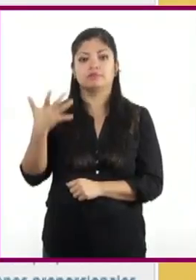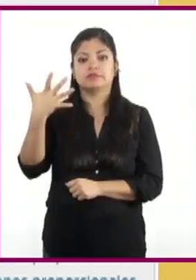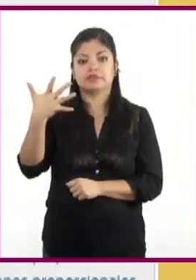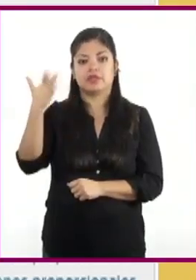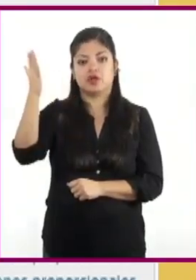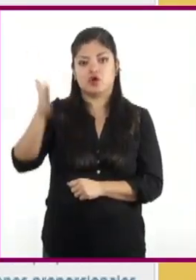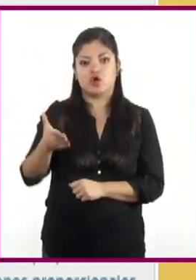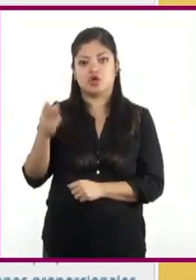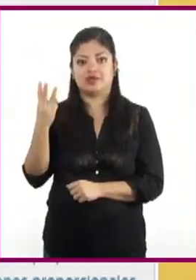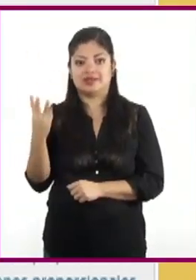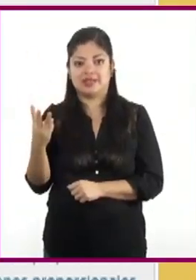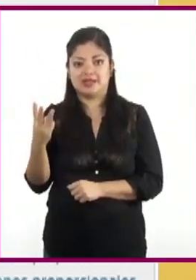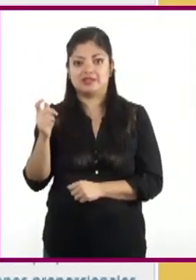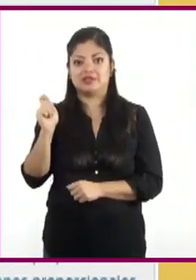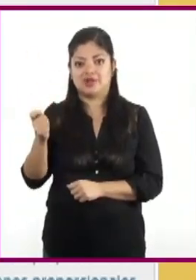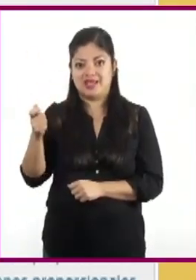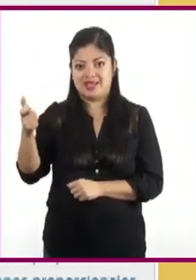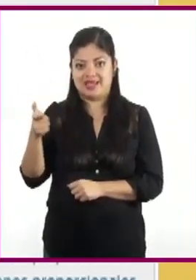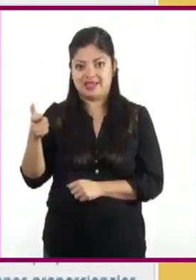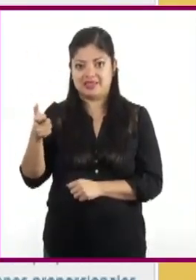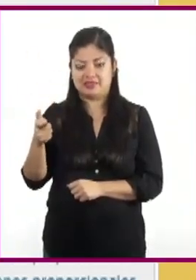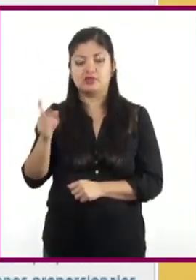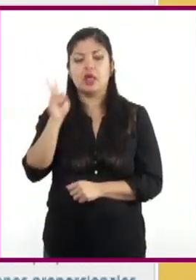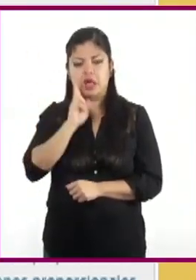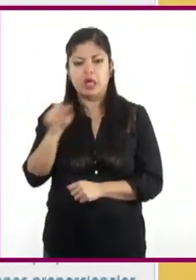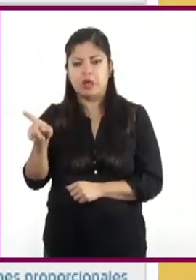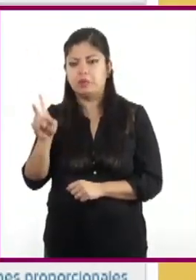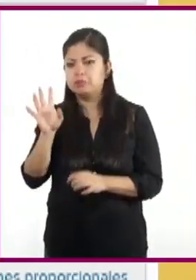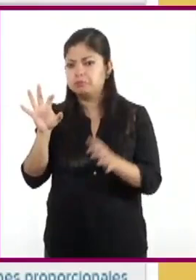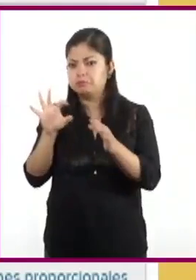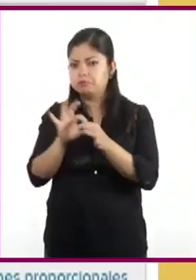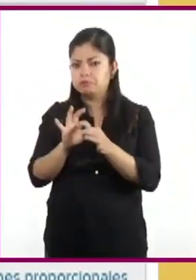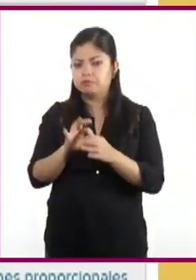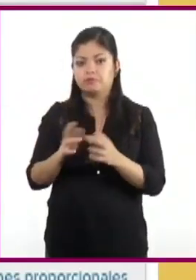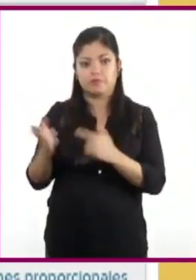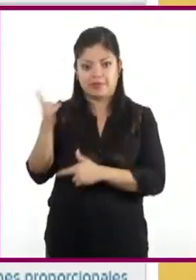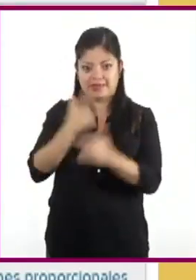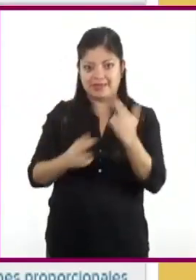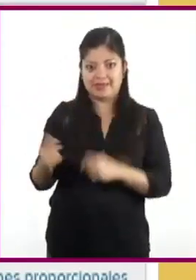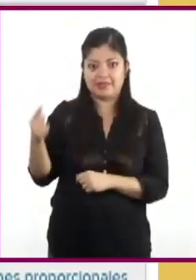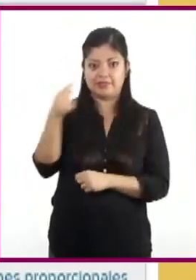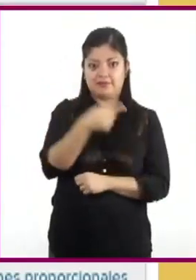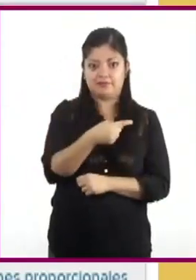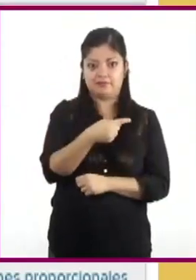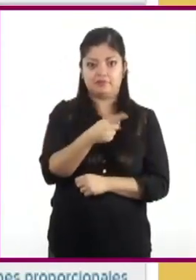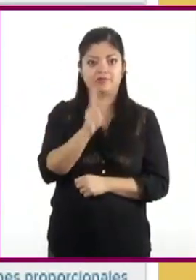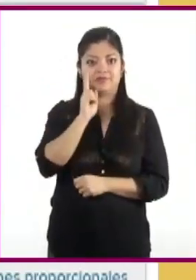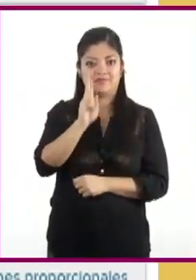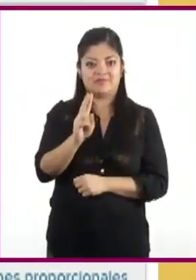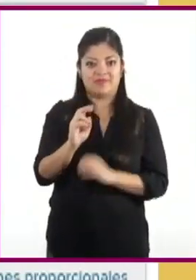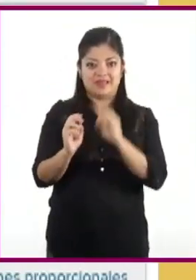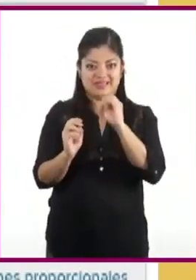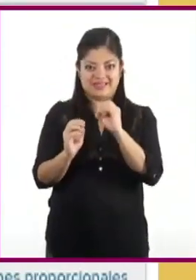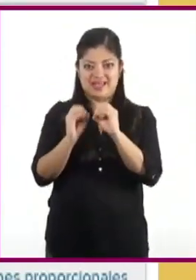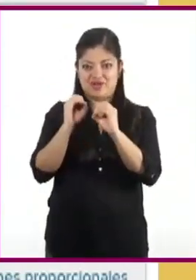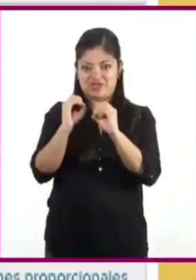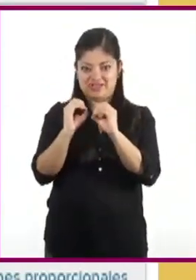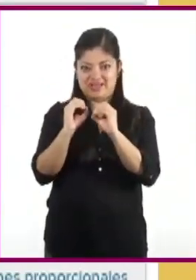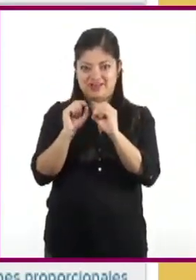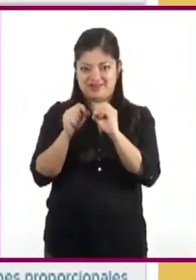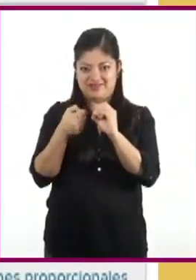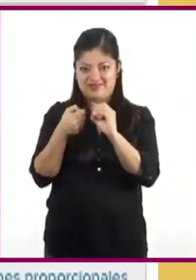5 tercios de x. Vamos a verificarlo. Regresando al sitio, teníamos el punto 0, 0 y el